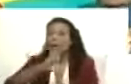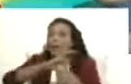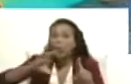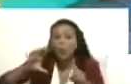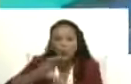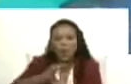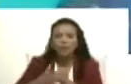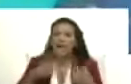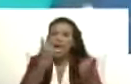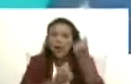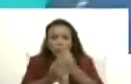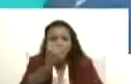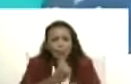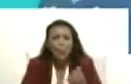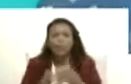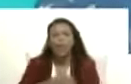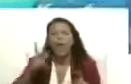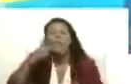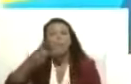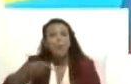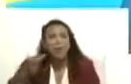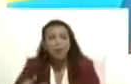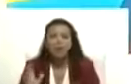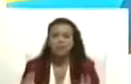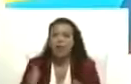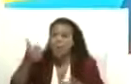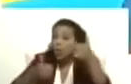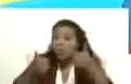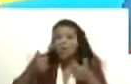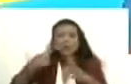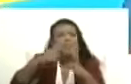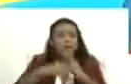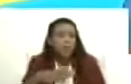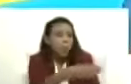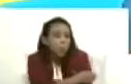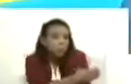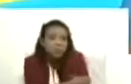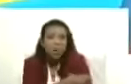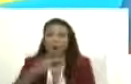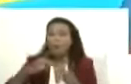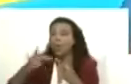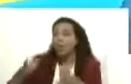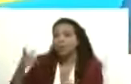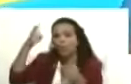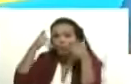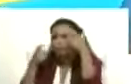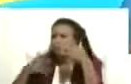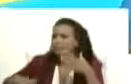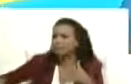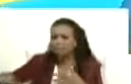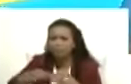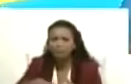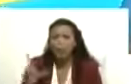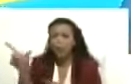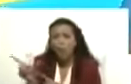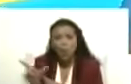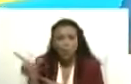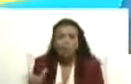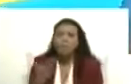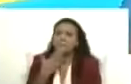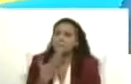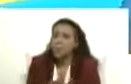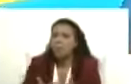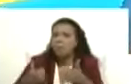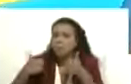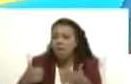culturales, económicos, políticos, los partidos políticos de oposición, los partidos políticos del gran polo patriótico que